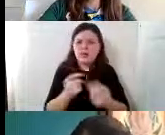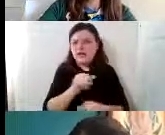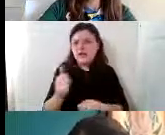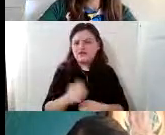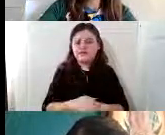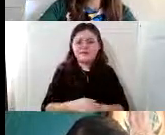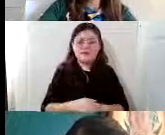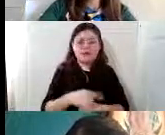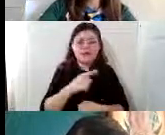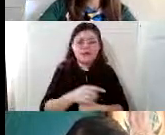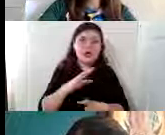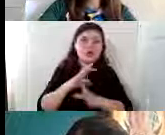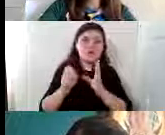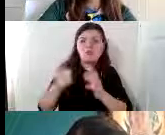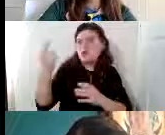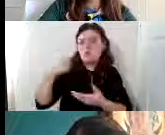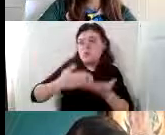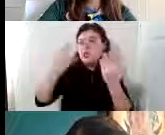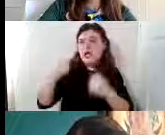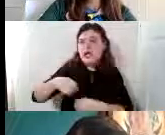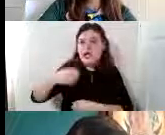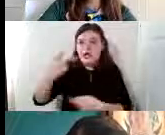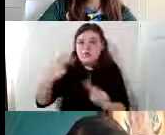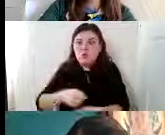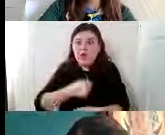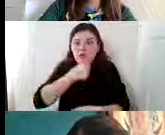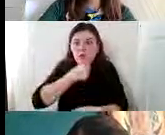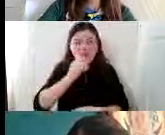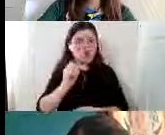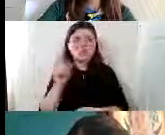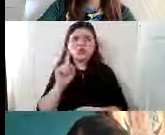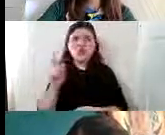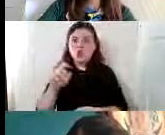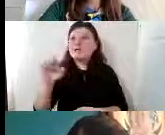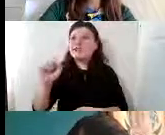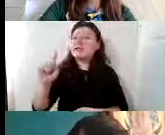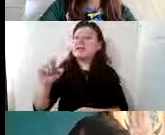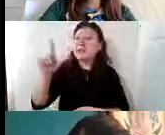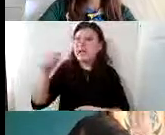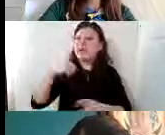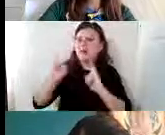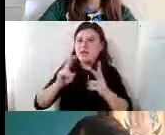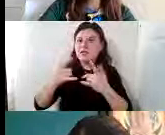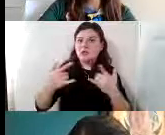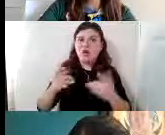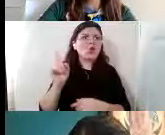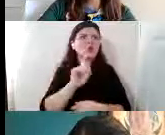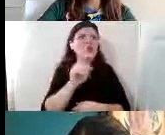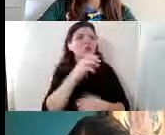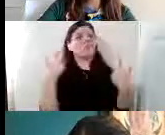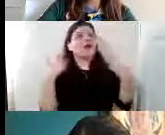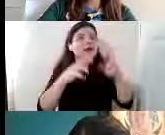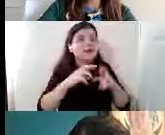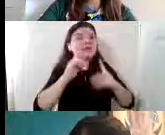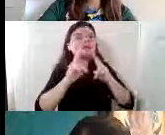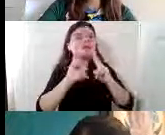hablan sobre, ah, era un narrador y no, en realidad era Estela, o no, en realidad era la maestra la que contaba la historia. Entonces, vuelvo a lo